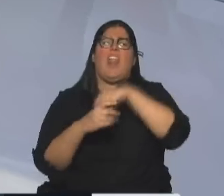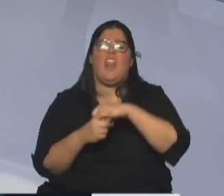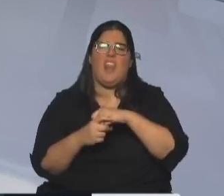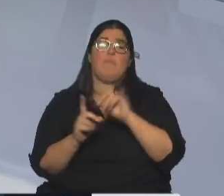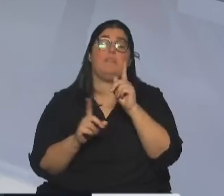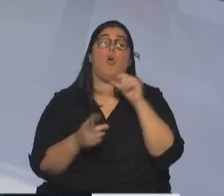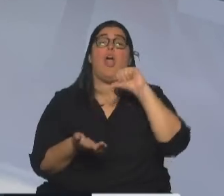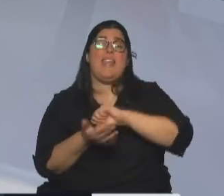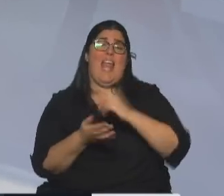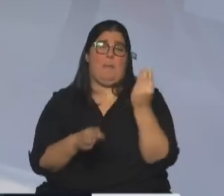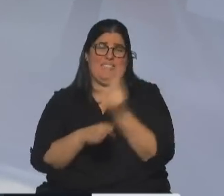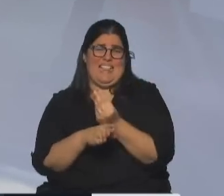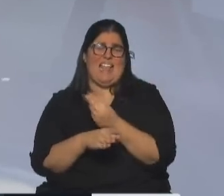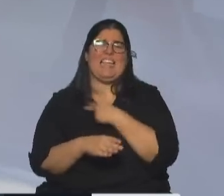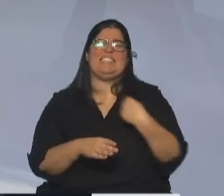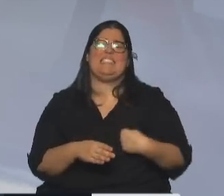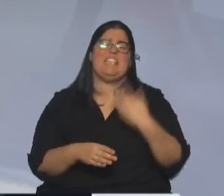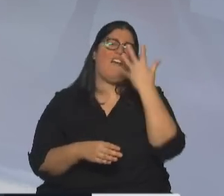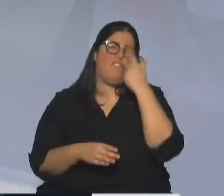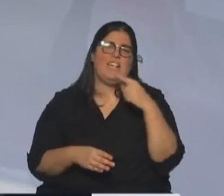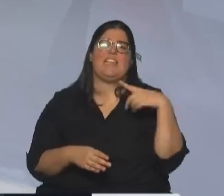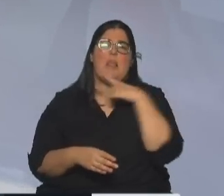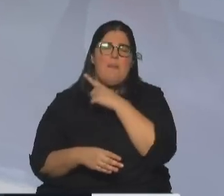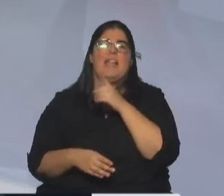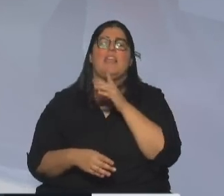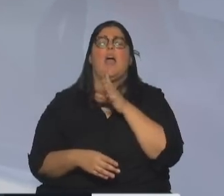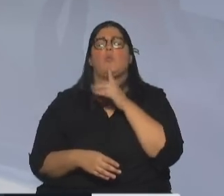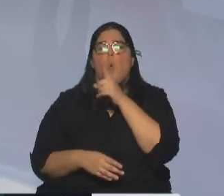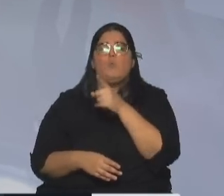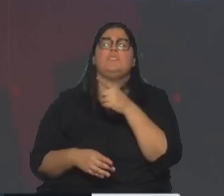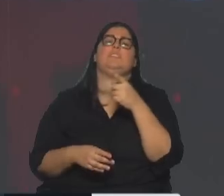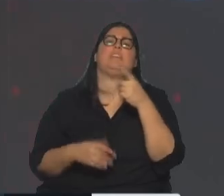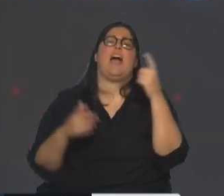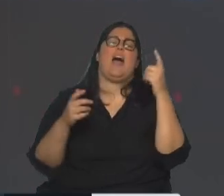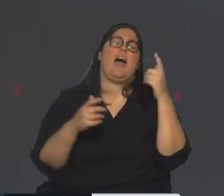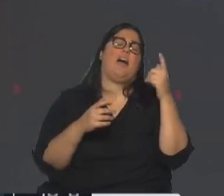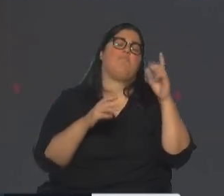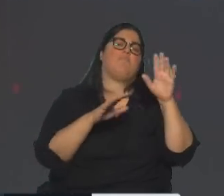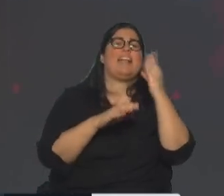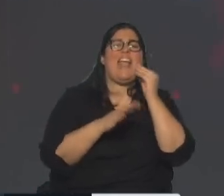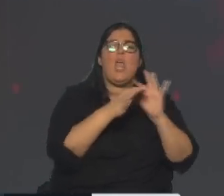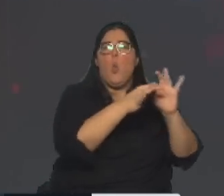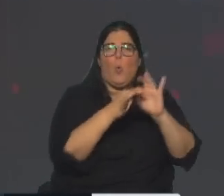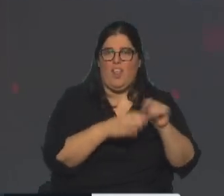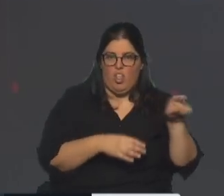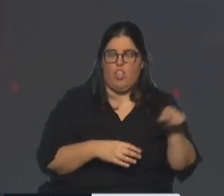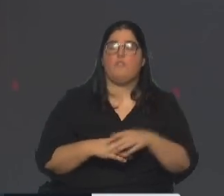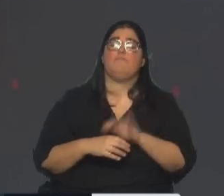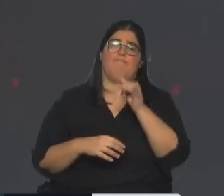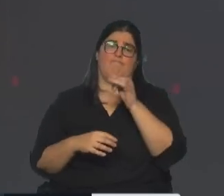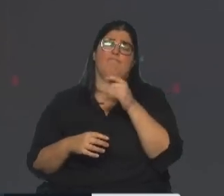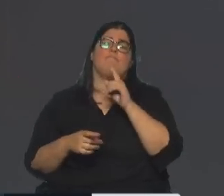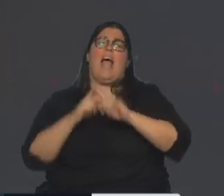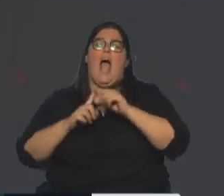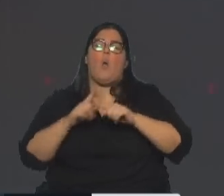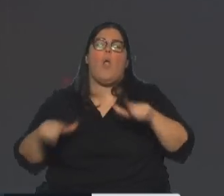Representantes de Irán, lógicamente China, Francia, Alemania, Rusia y el Reino Unido. Sí, bueno, estamos hablando de un acuerdo nuclear que fue uno de los